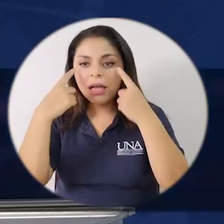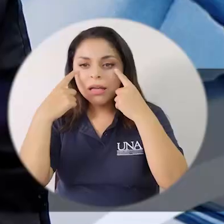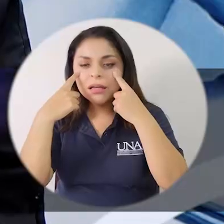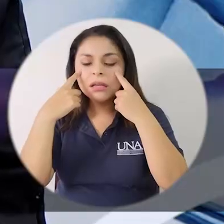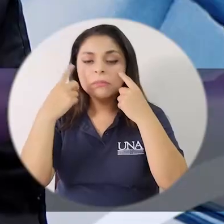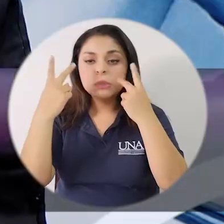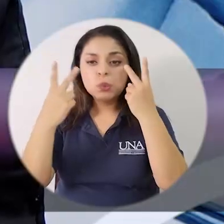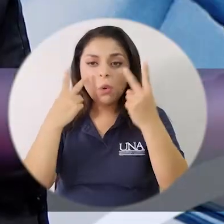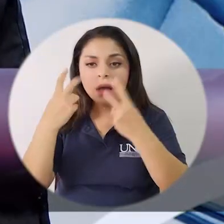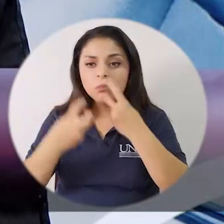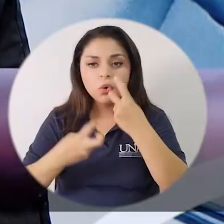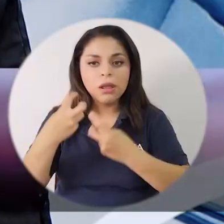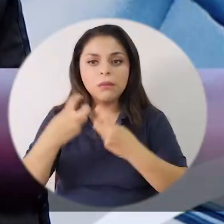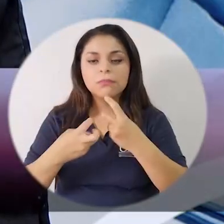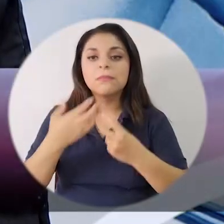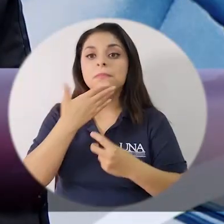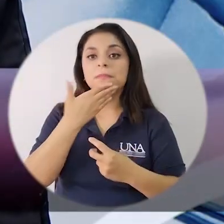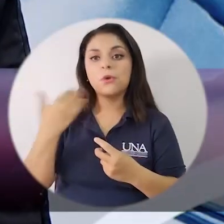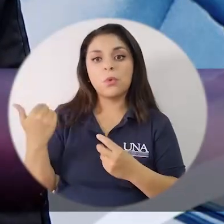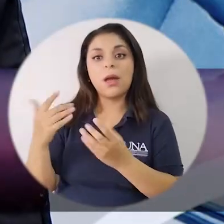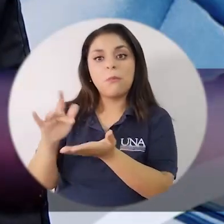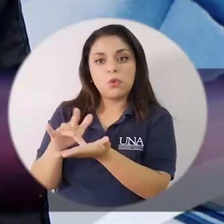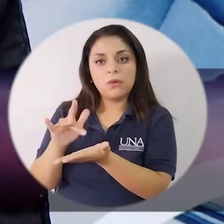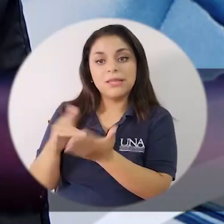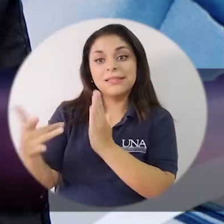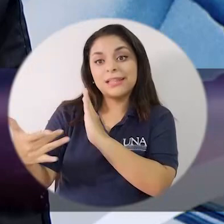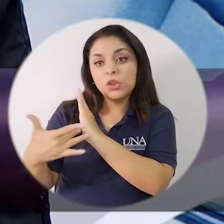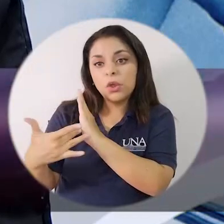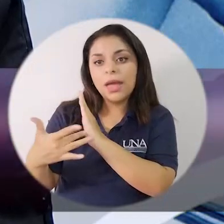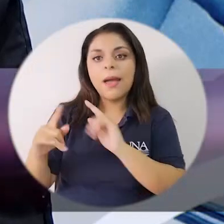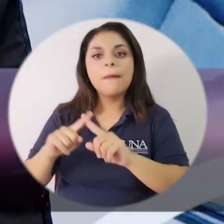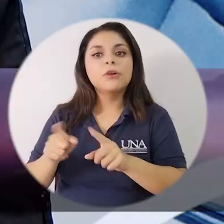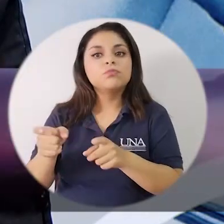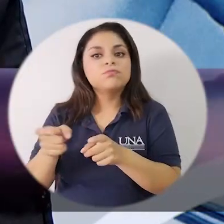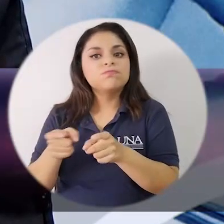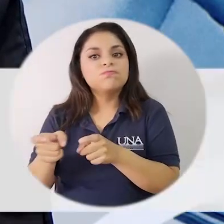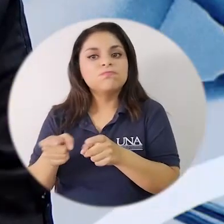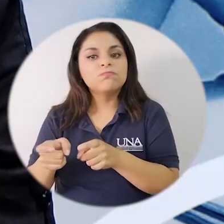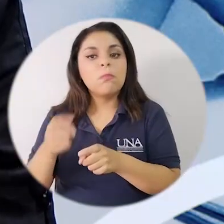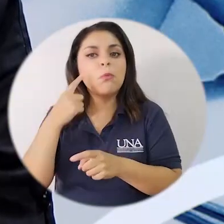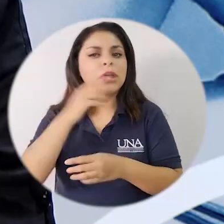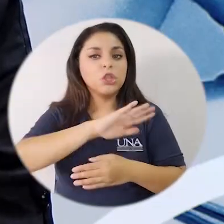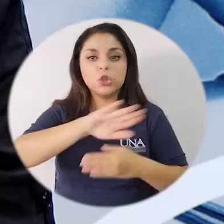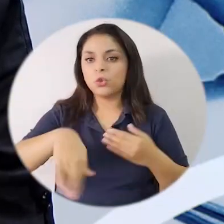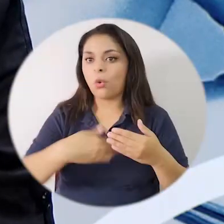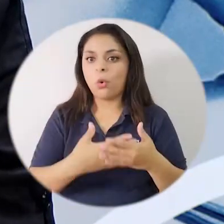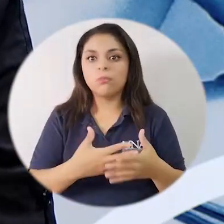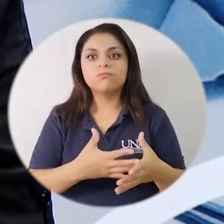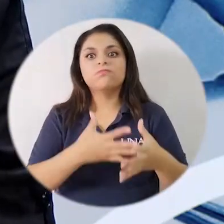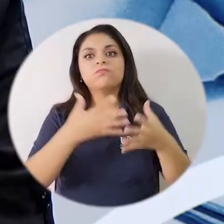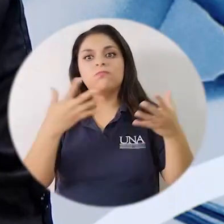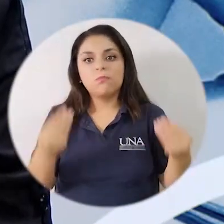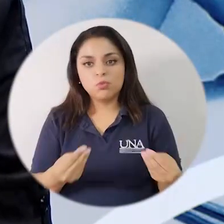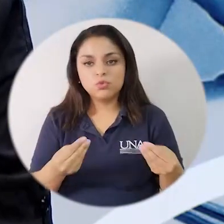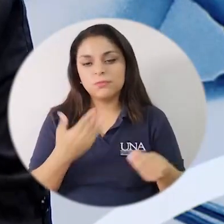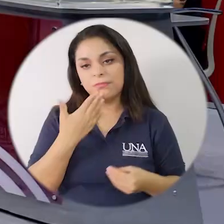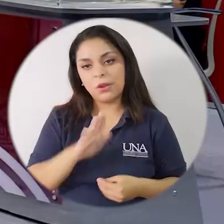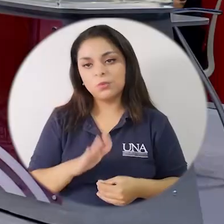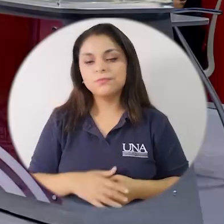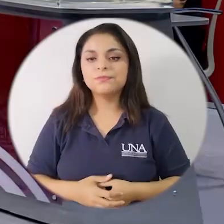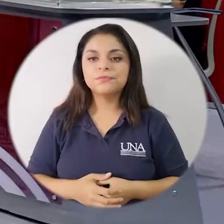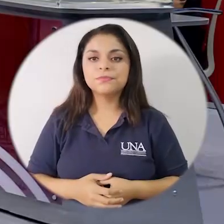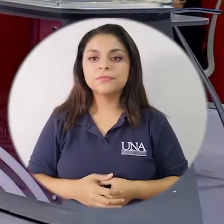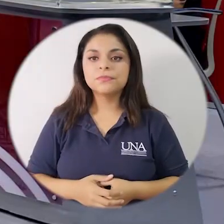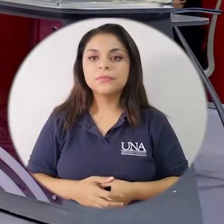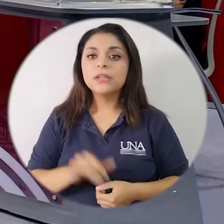visuales. Entonces, es saber aprovechar los medios tecnológicos, pero todo con medida, porque todo en exceso es malo. Y